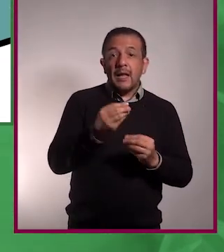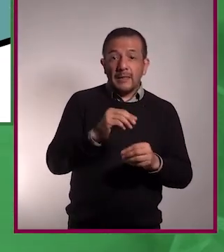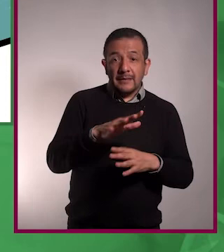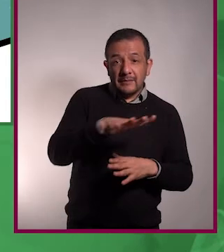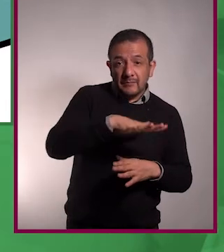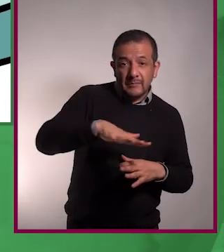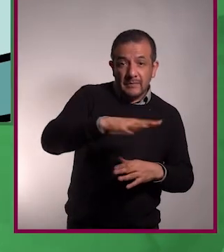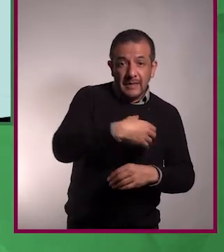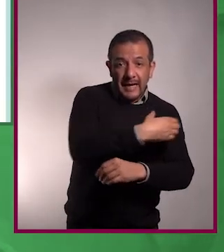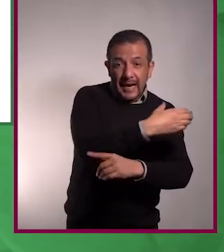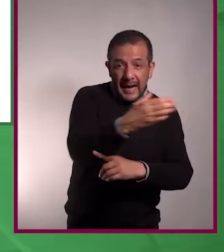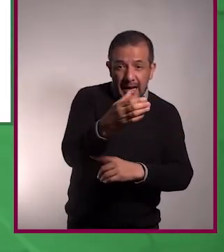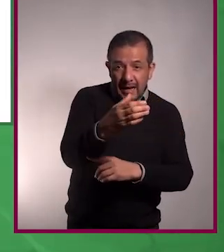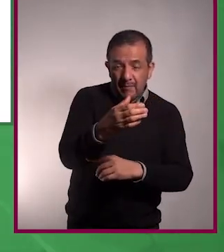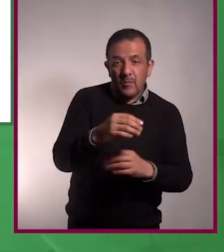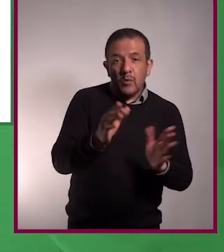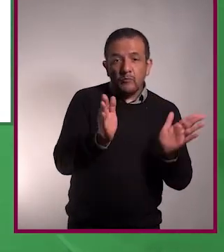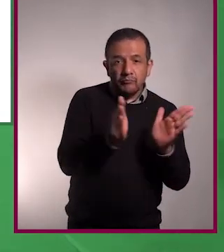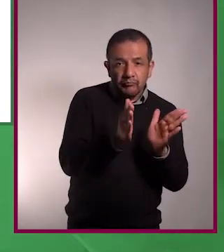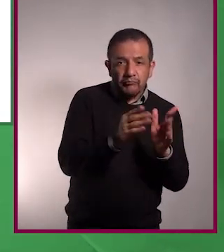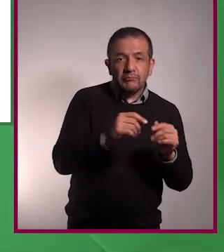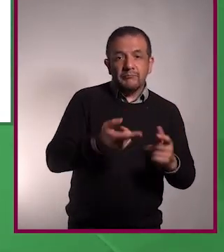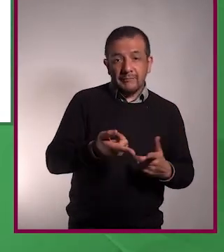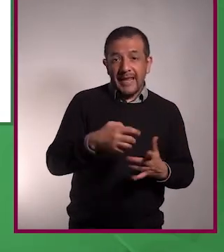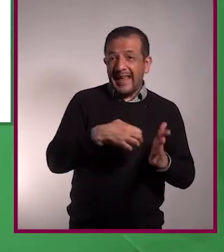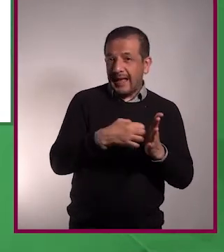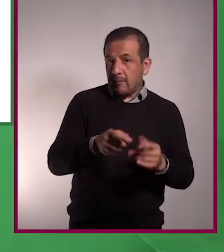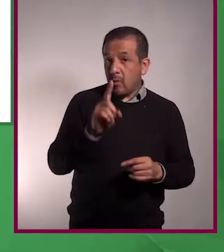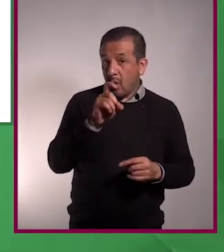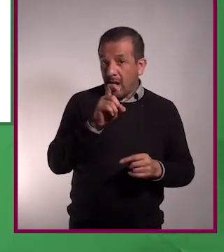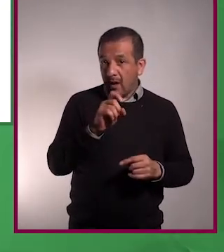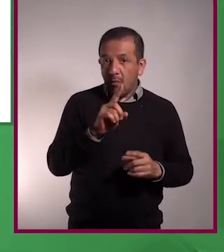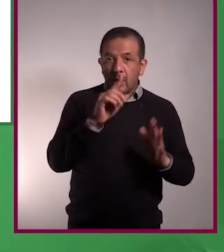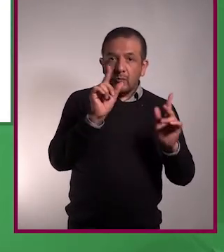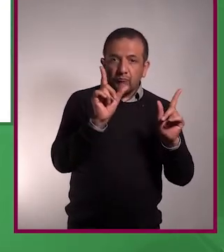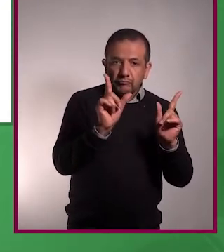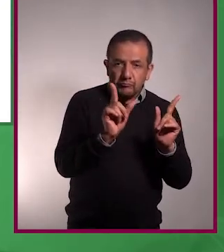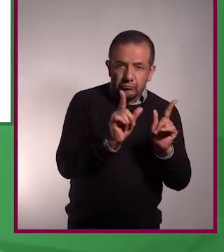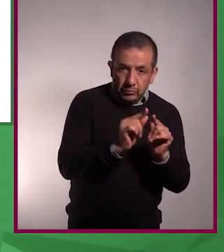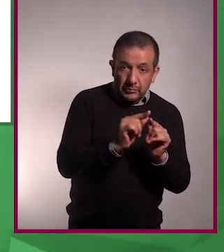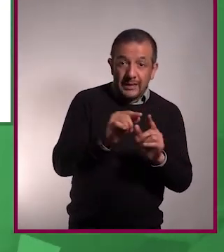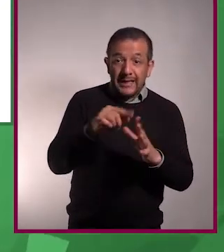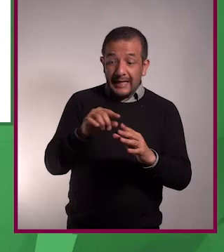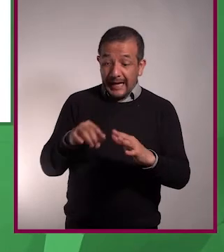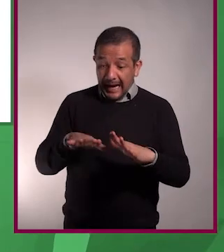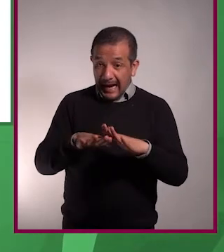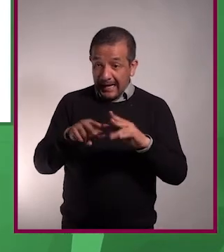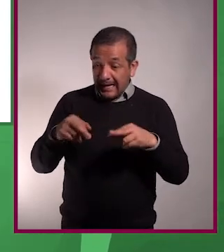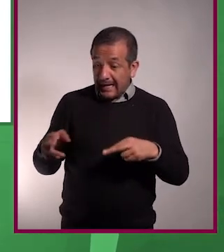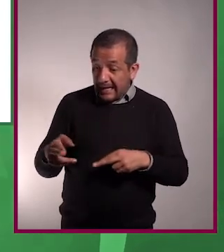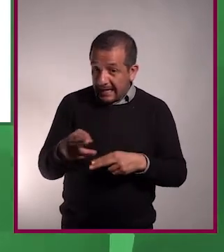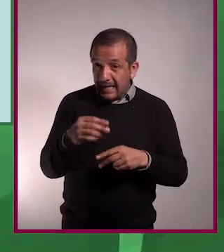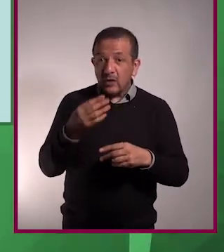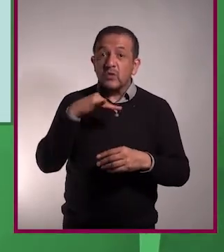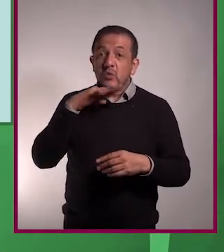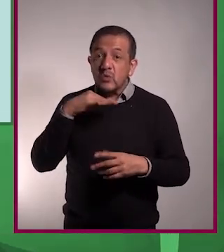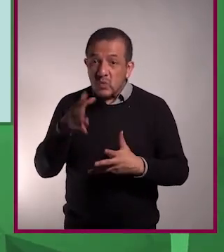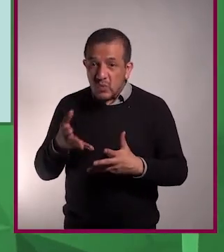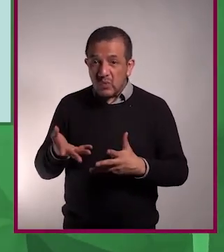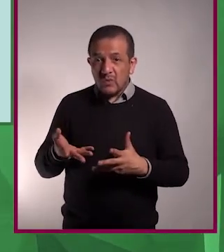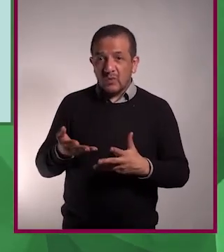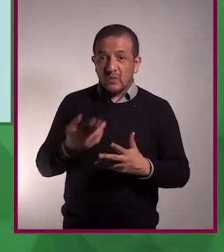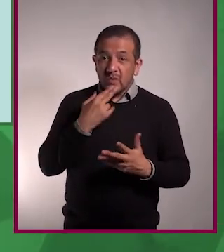fragilizan. Las fuentes de agua fresca se agotan y los recursos de agua están contaminados.